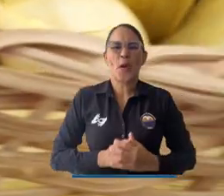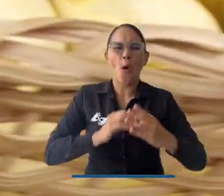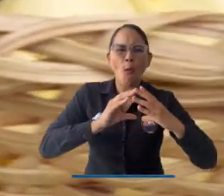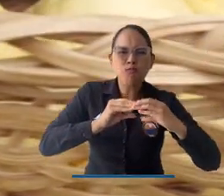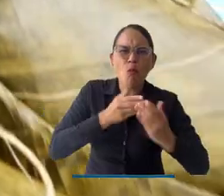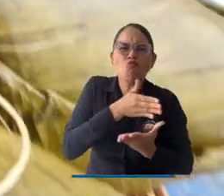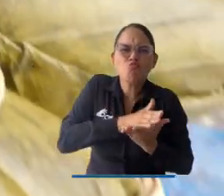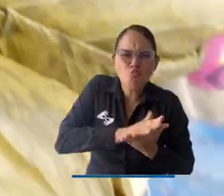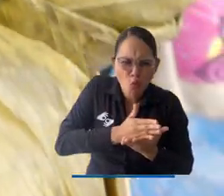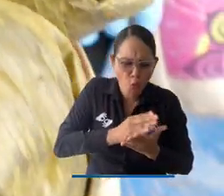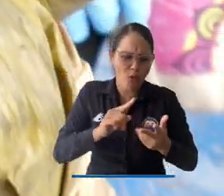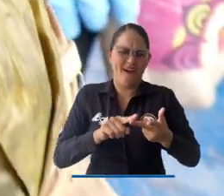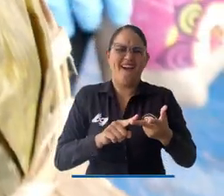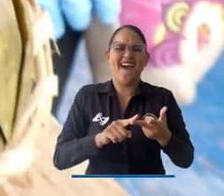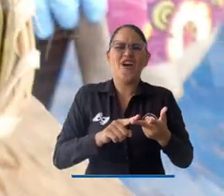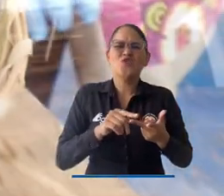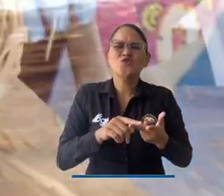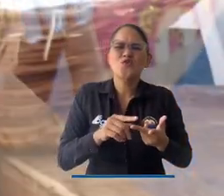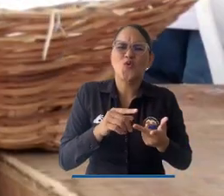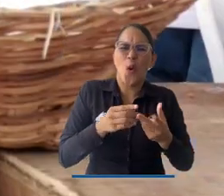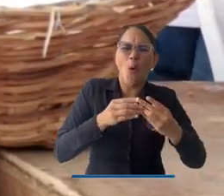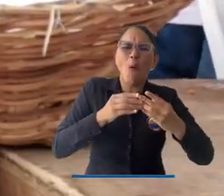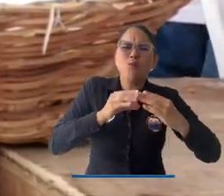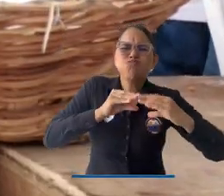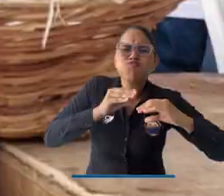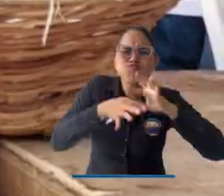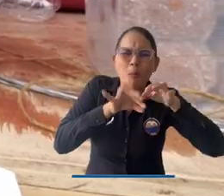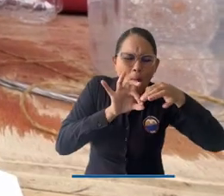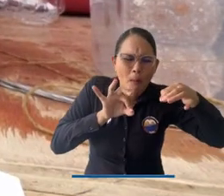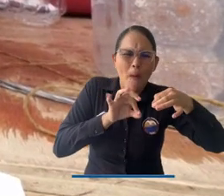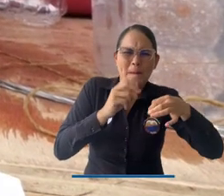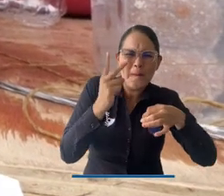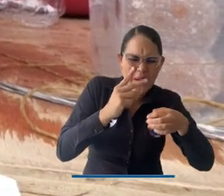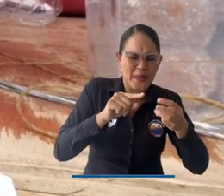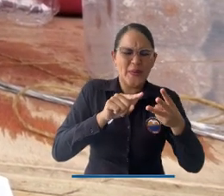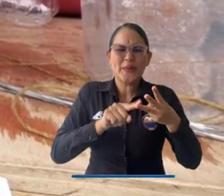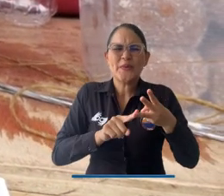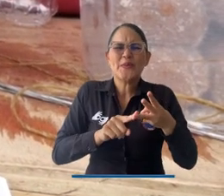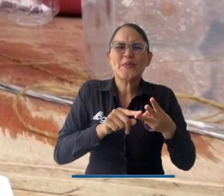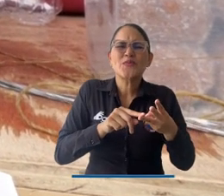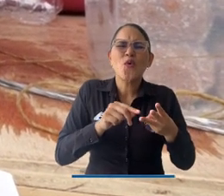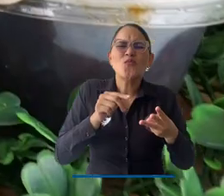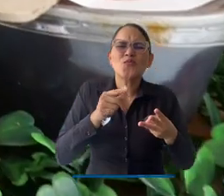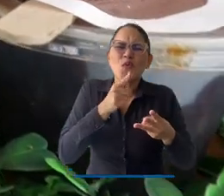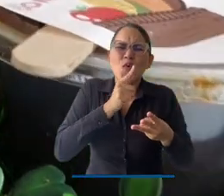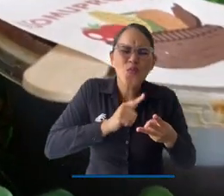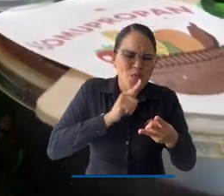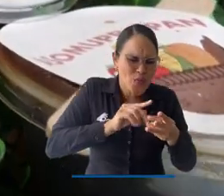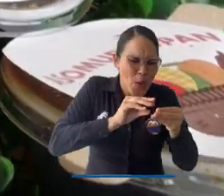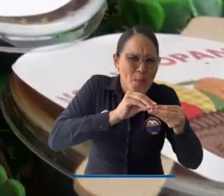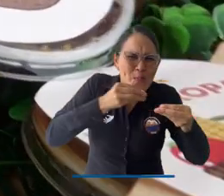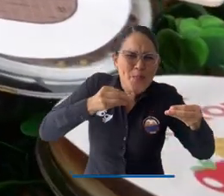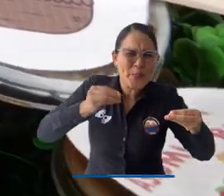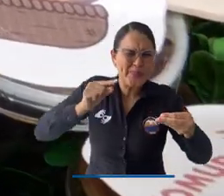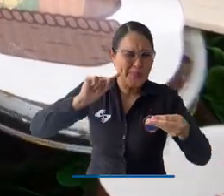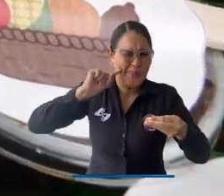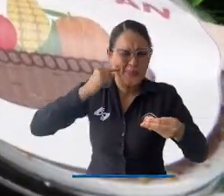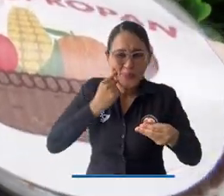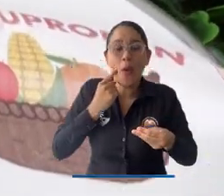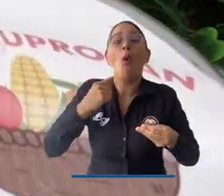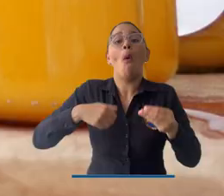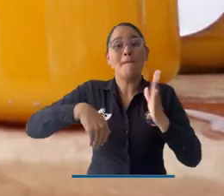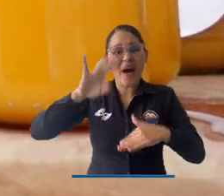Bollos de yuca, pasteles, galletas, huevos criollos y tamarindo son algunos de los alimentos que pequeños productores de tres